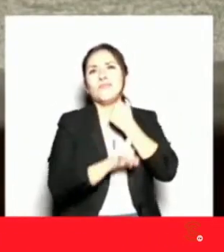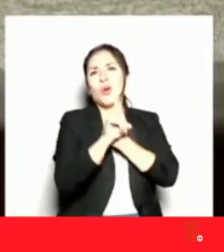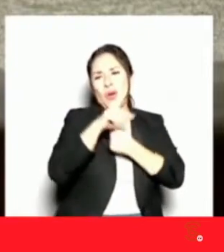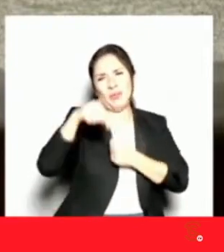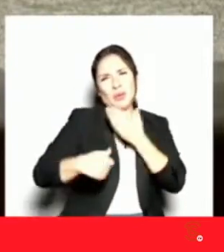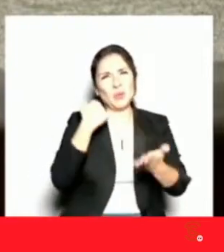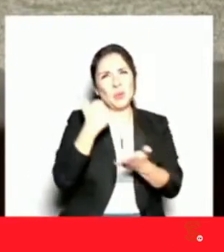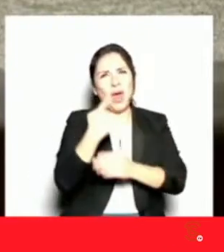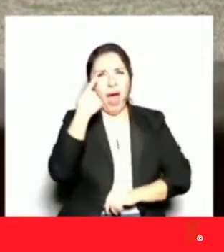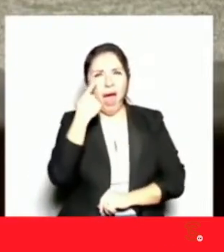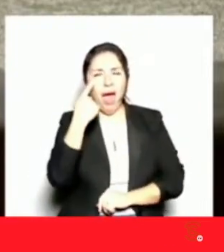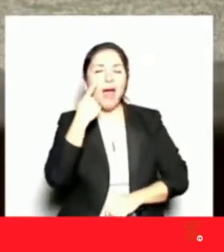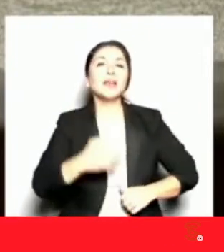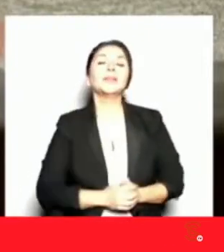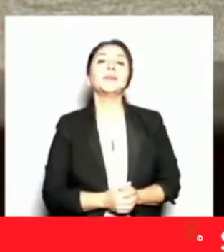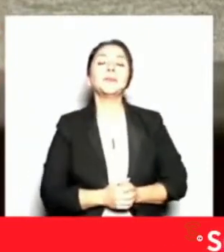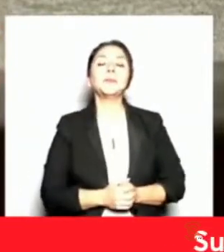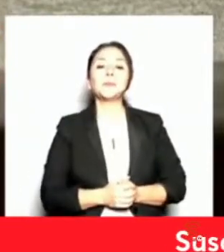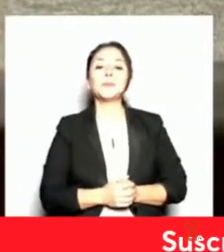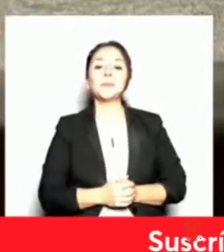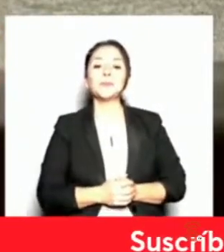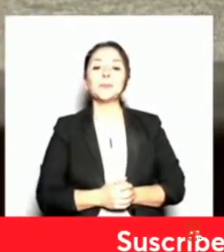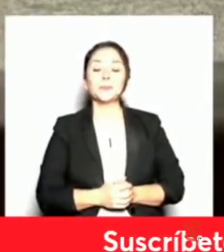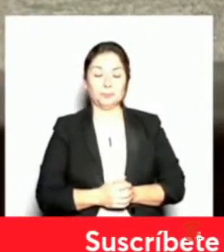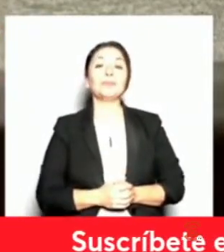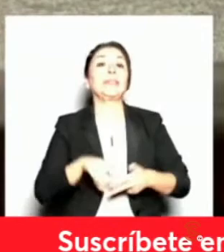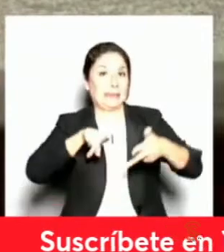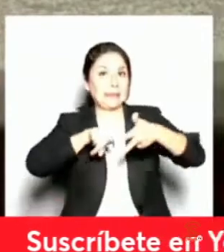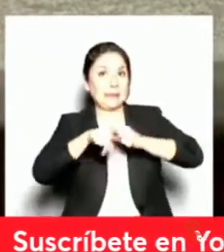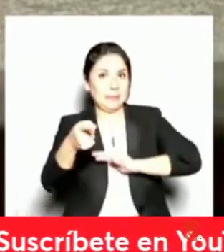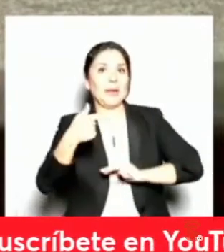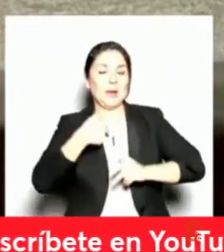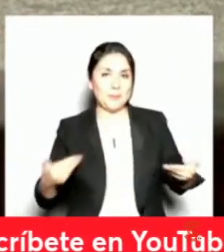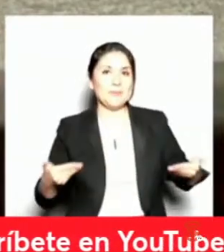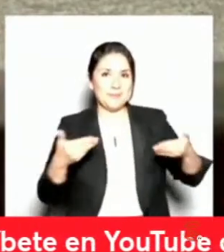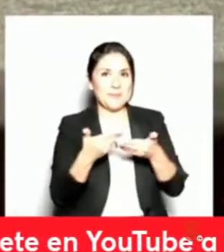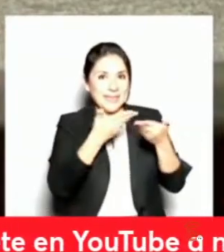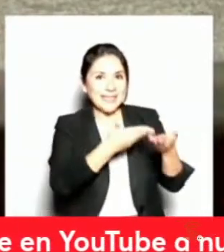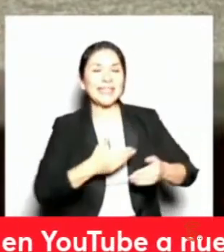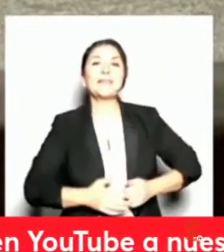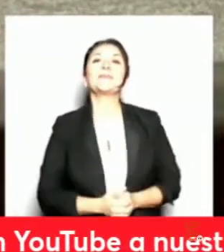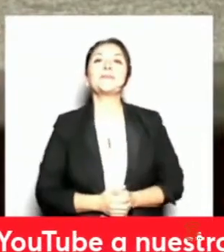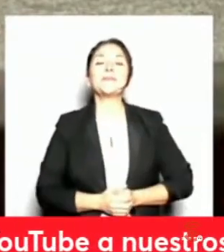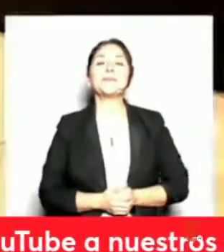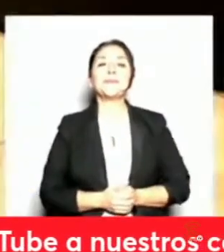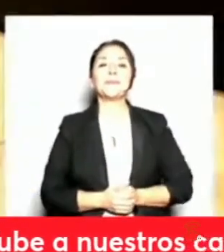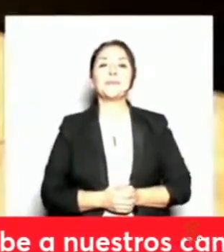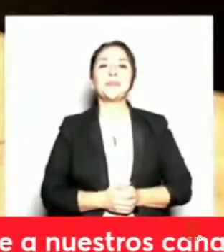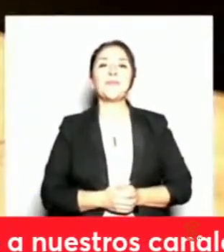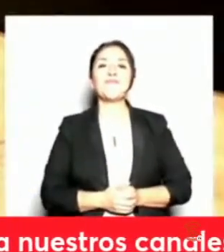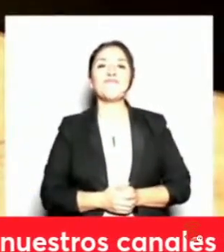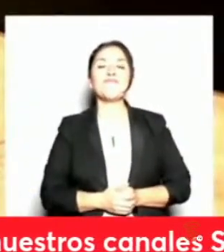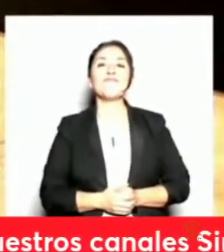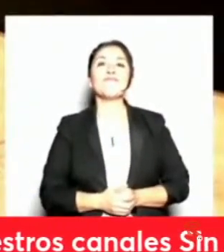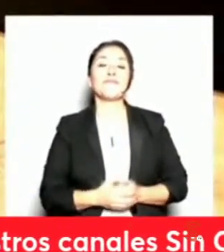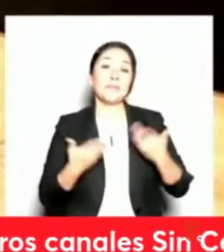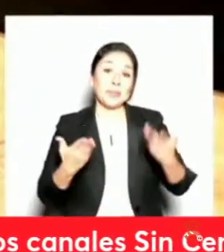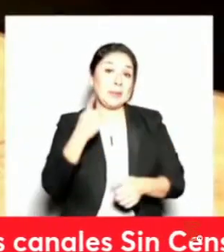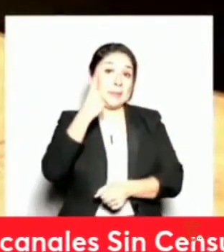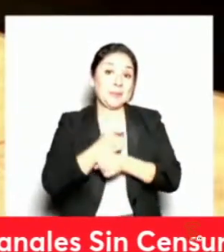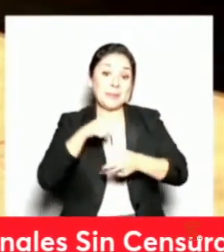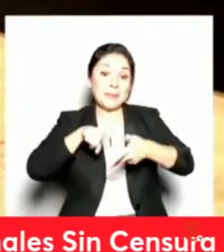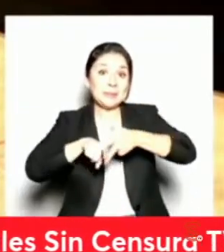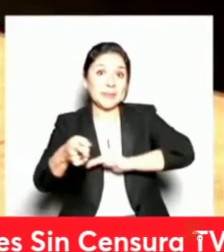ciudad. Y bien, empezamos con la presentación. Bueno, por supuesto, vamos a